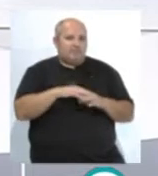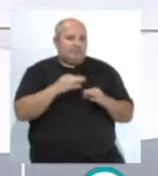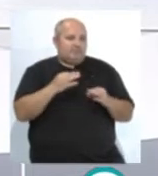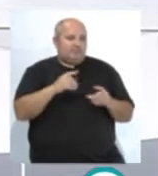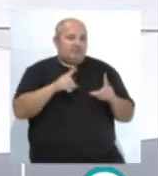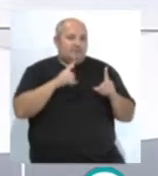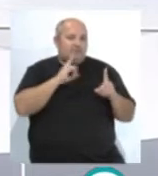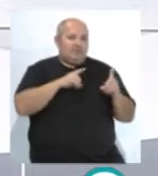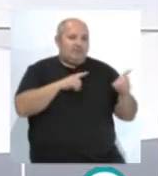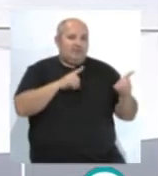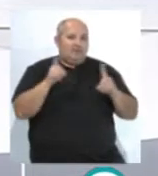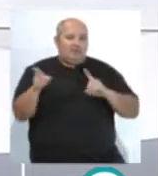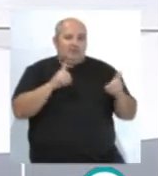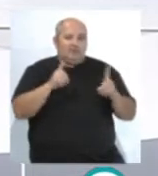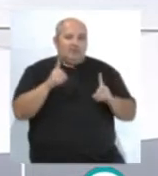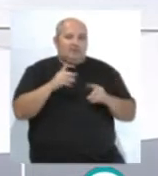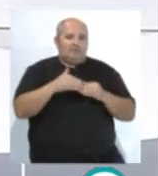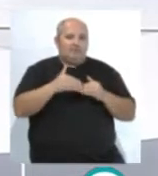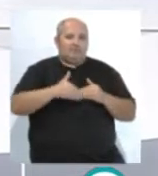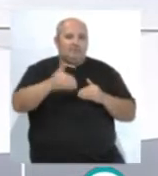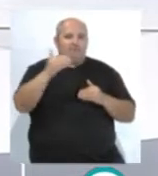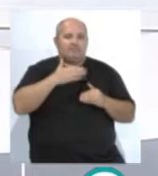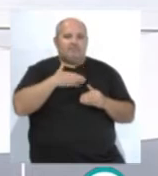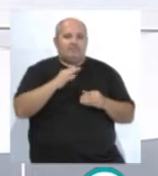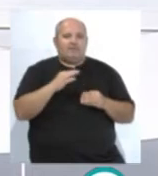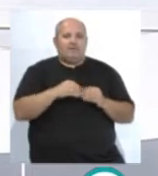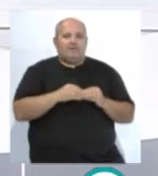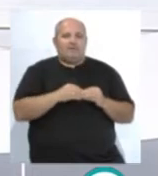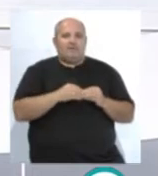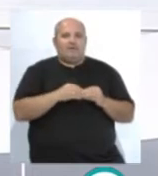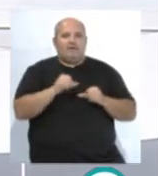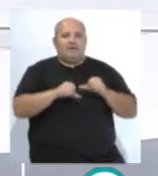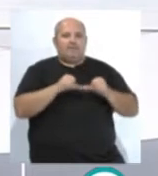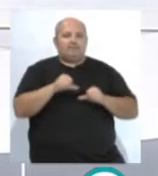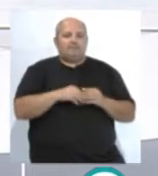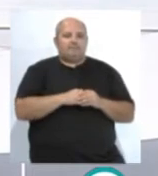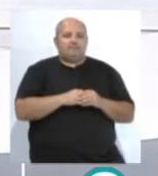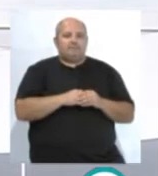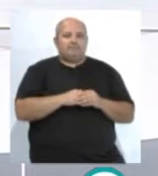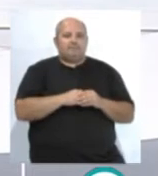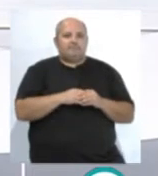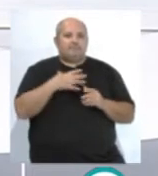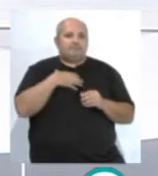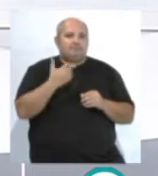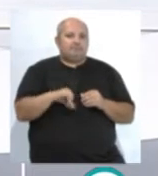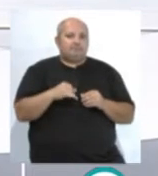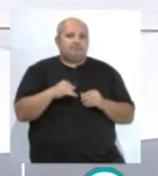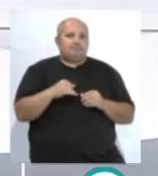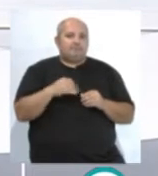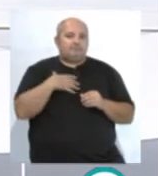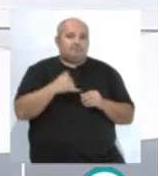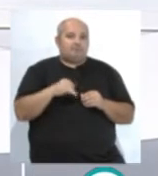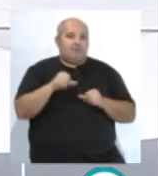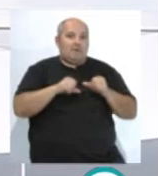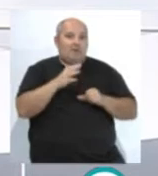que tanto uno como otro pueden ser muy necesarios para lo que queda de liga y posiblemente, muy posiblemente,